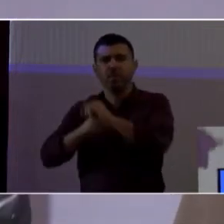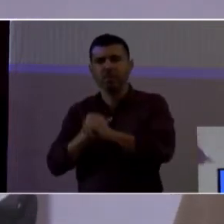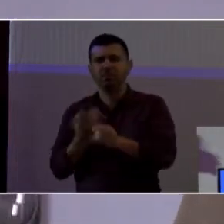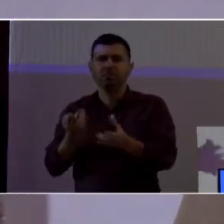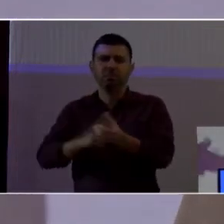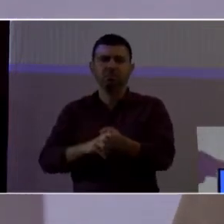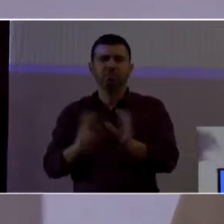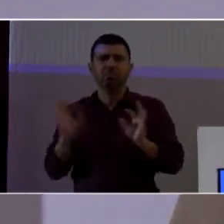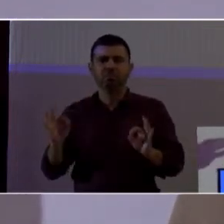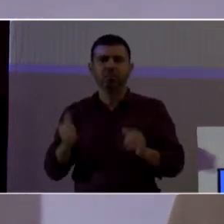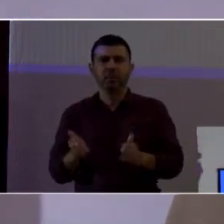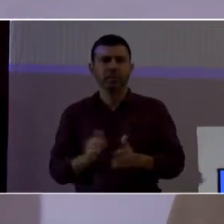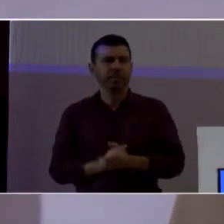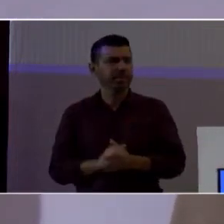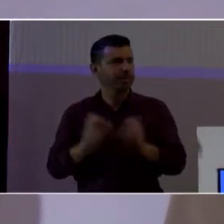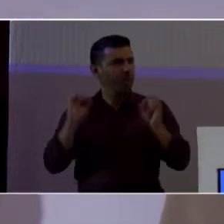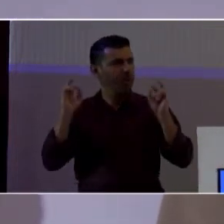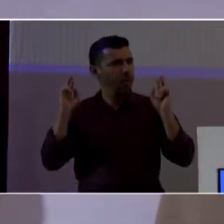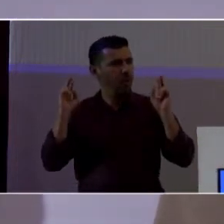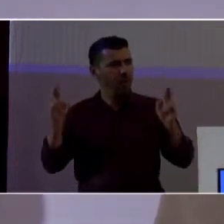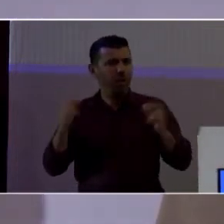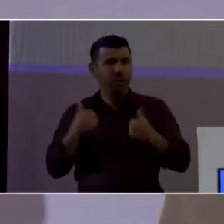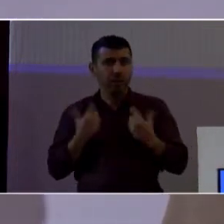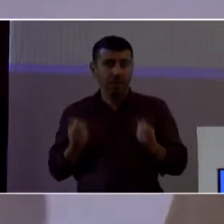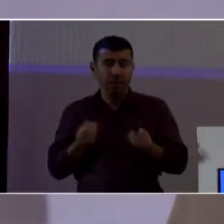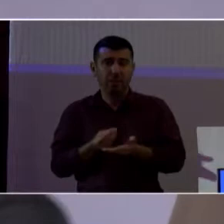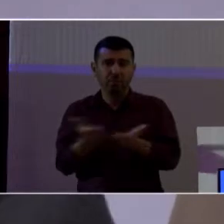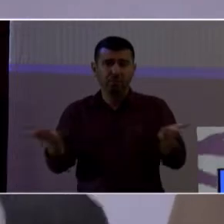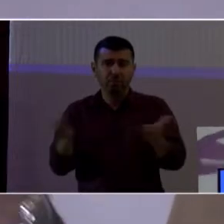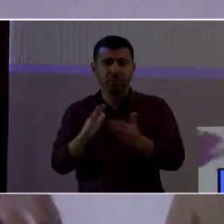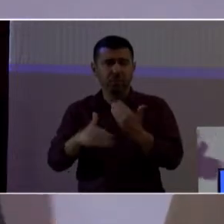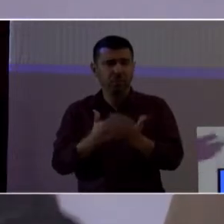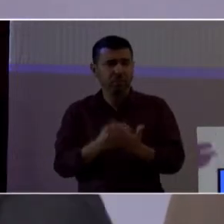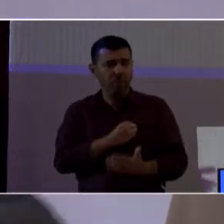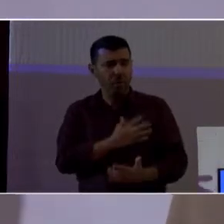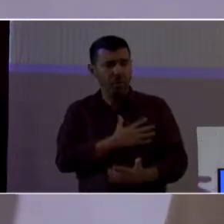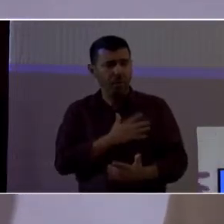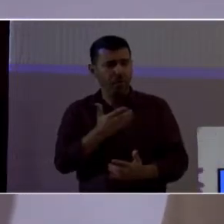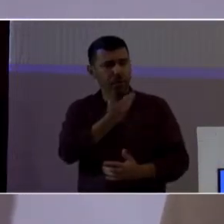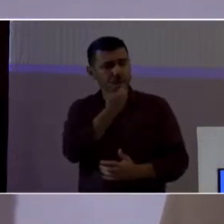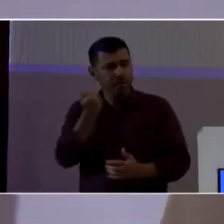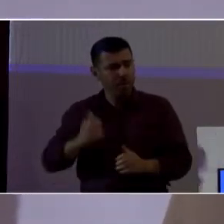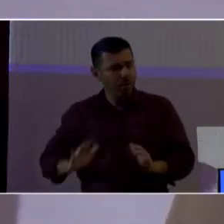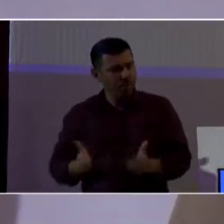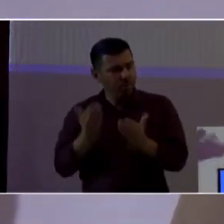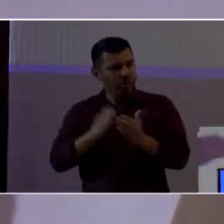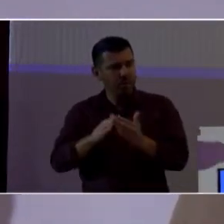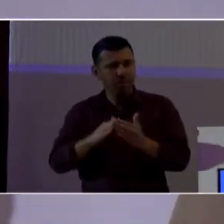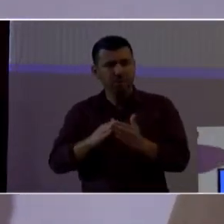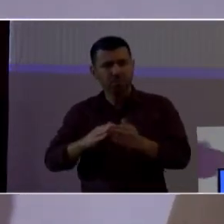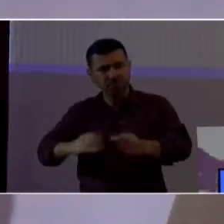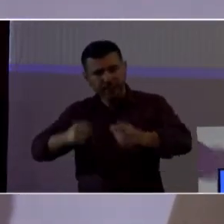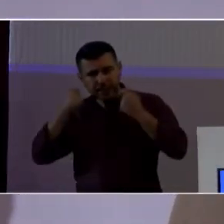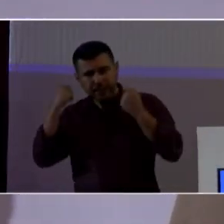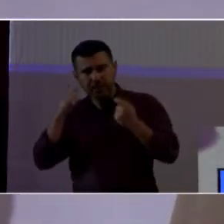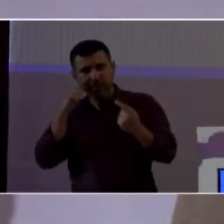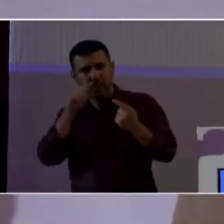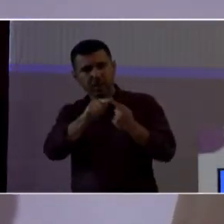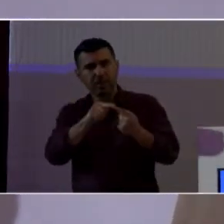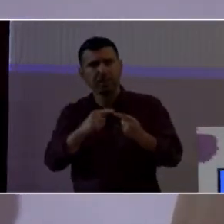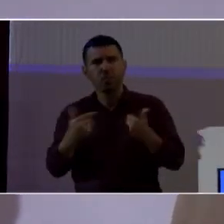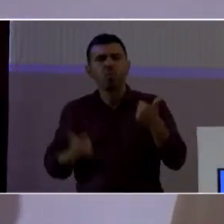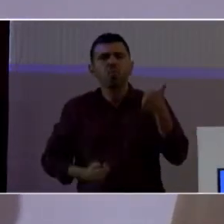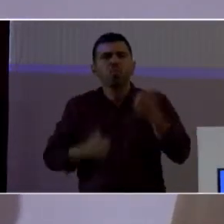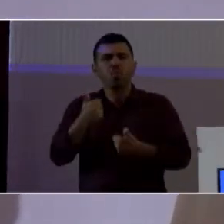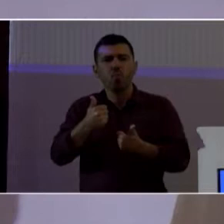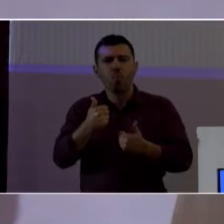una oportunidad que tenemos en el marco de este proceso, una oportunidad mejora, un reto, lo que ustedes ven desde su visión,